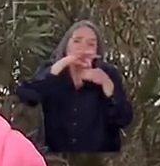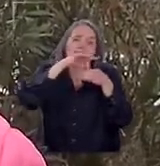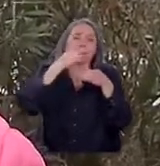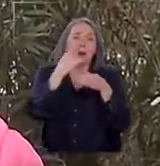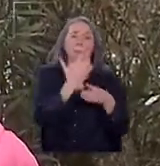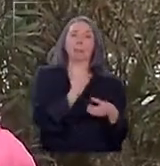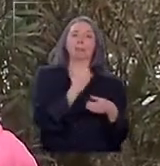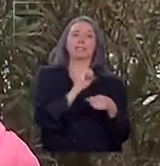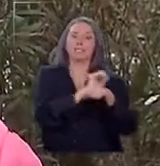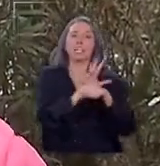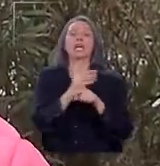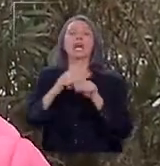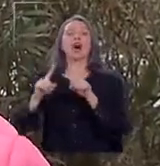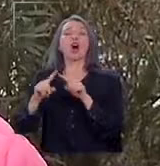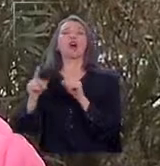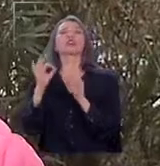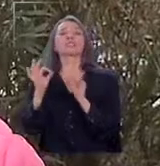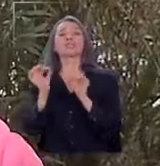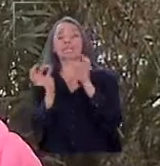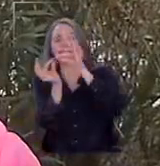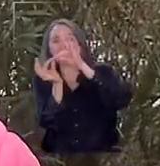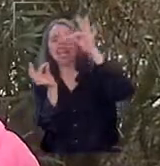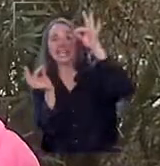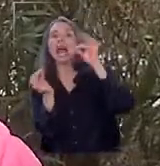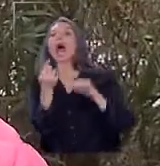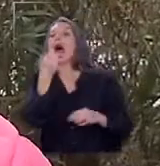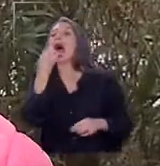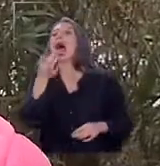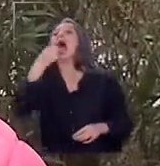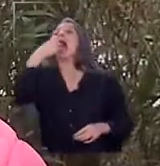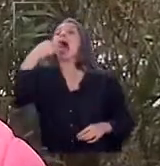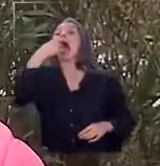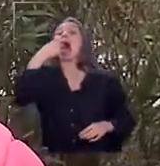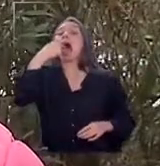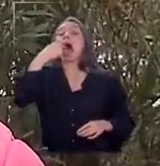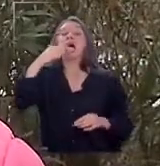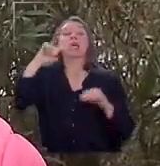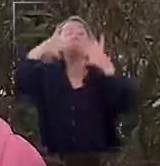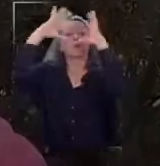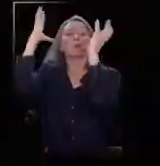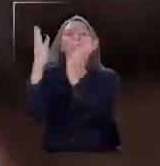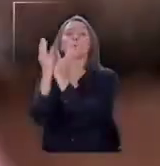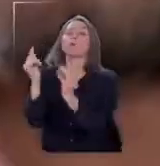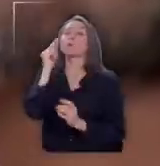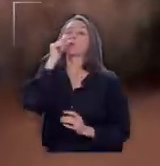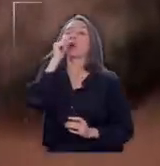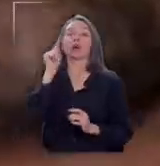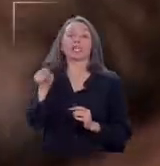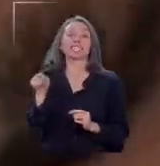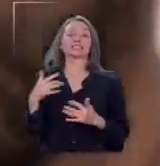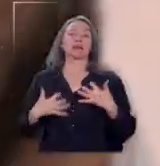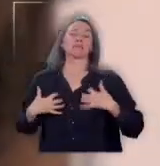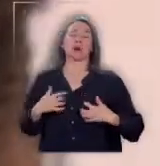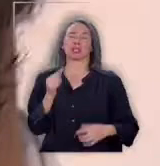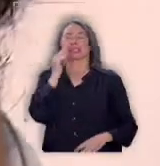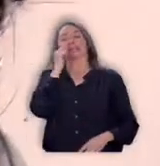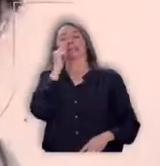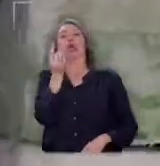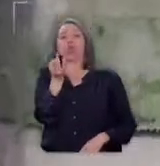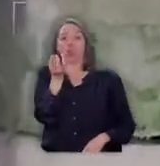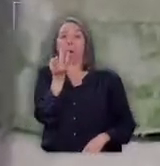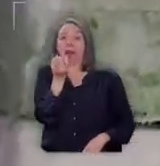cualquier virus respiratorio es el isopado nasofaringeo Y eso se estandarizado a nivel mundial molesto incómodo